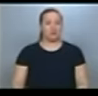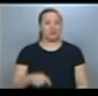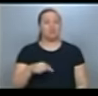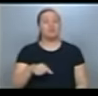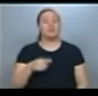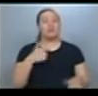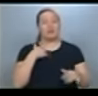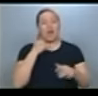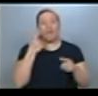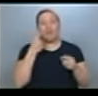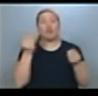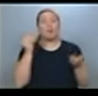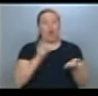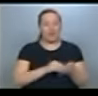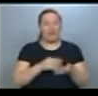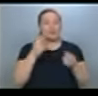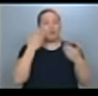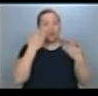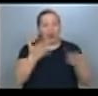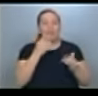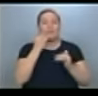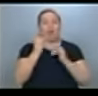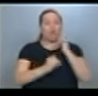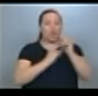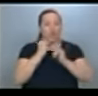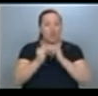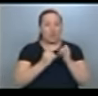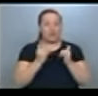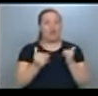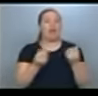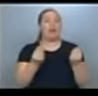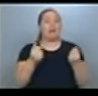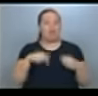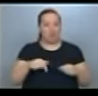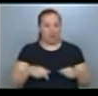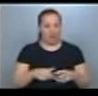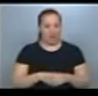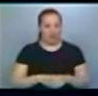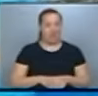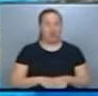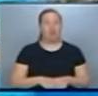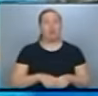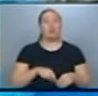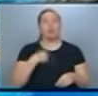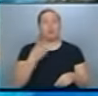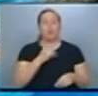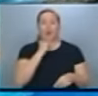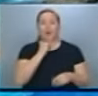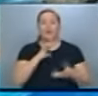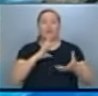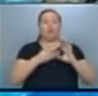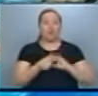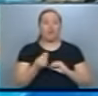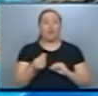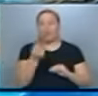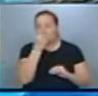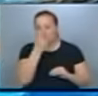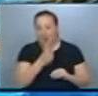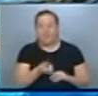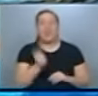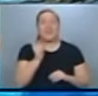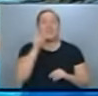seguir con estas imágenes, a retomarlas para contar la historia de lo que está pasando ahora con este chico. Y después contamos el contexto de que se conocieron muy rápido. ¿Quién